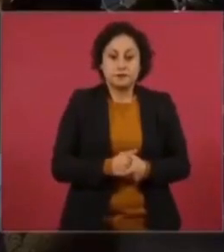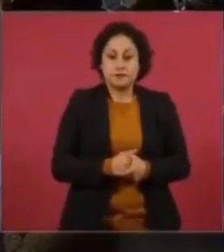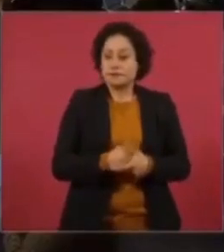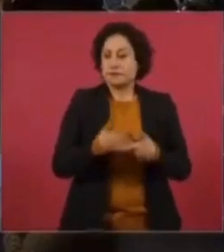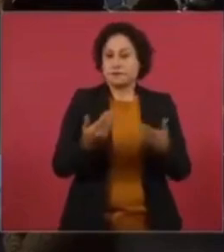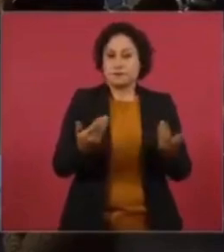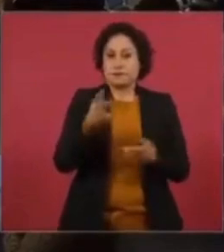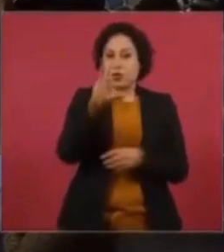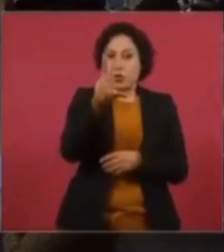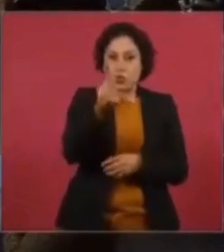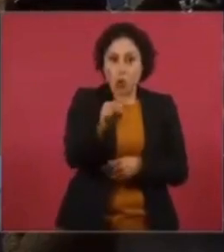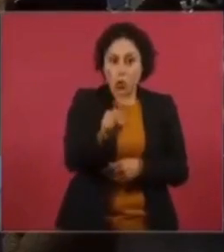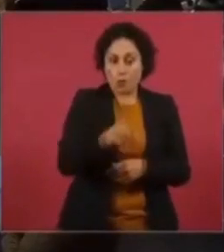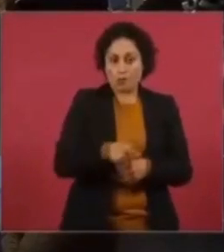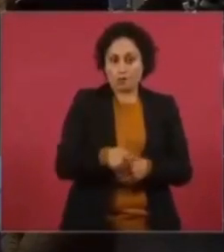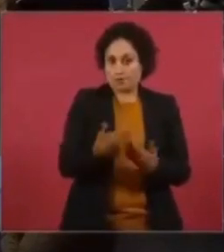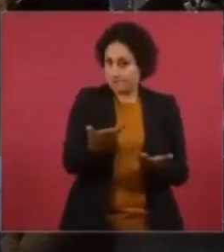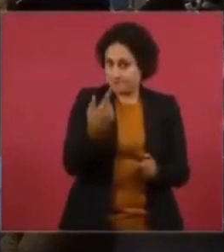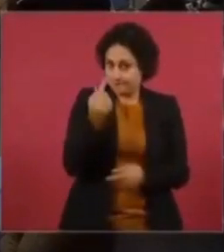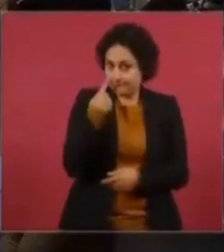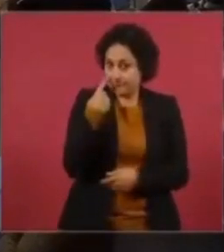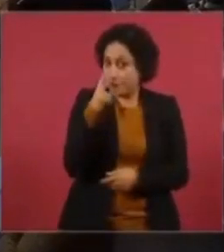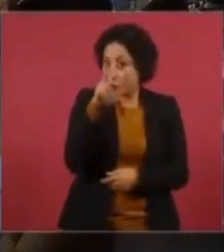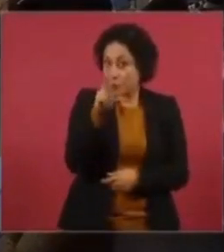No, fíjate que no.